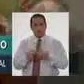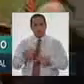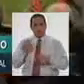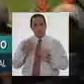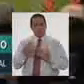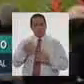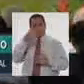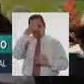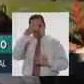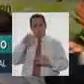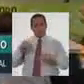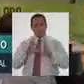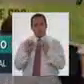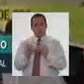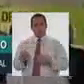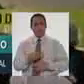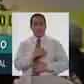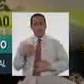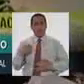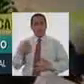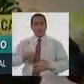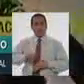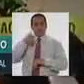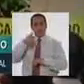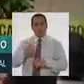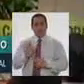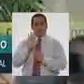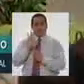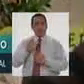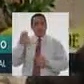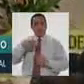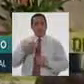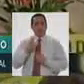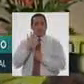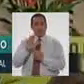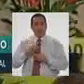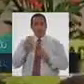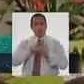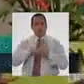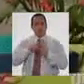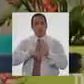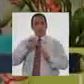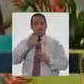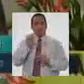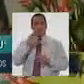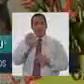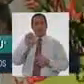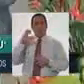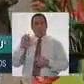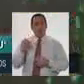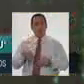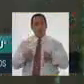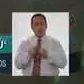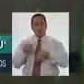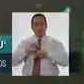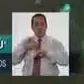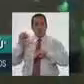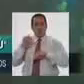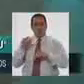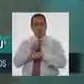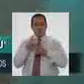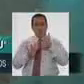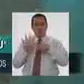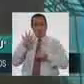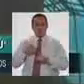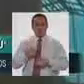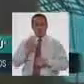habilidad. El titular del gabinete ministerial lanzó la segunda edición del programa Cacao de Oro del Perú 2014. Con ello se